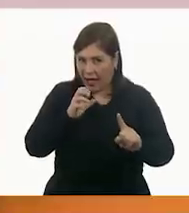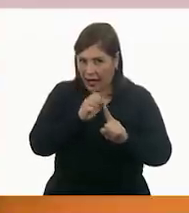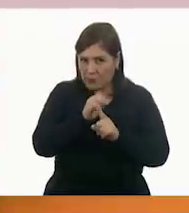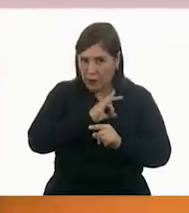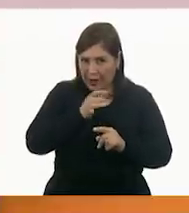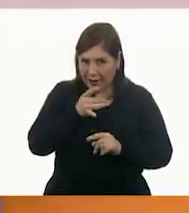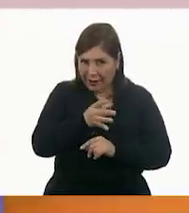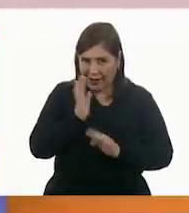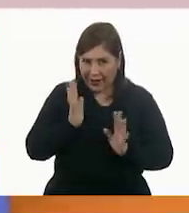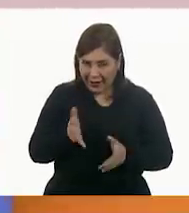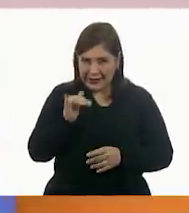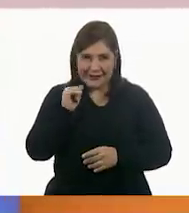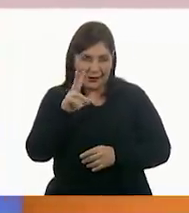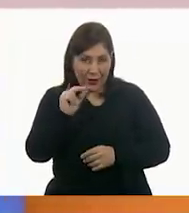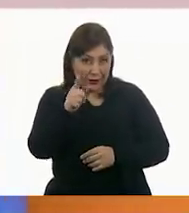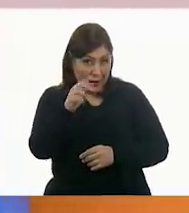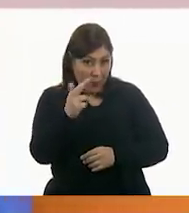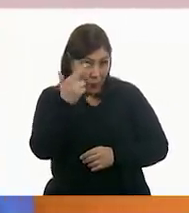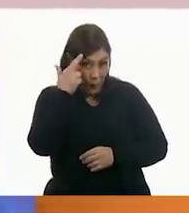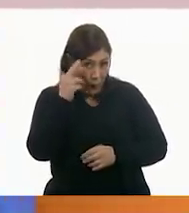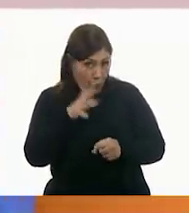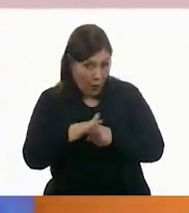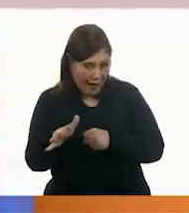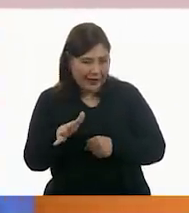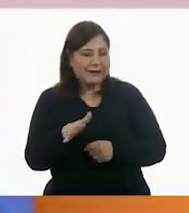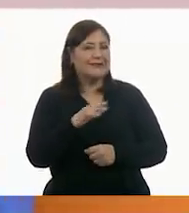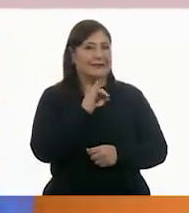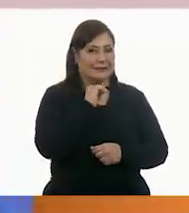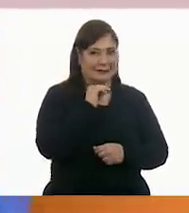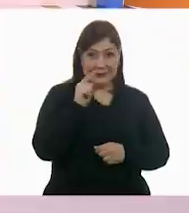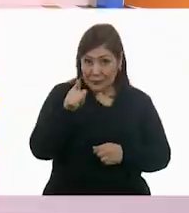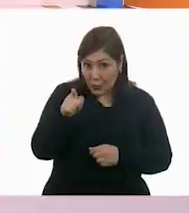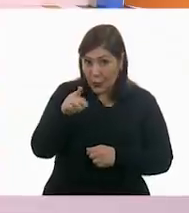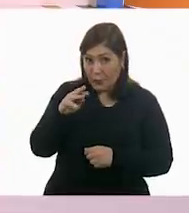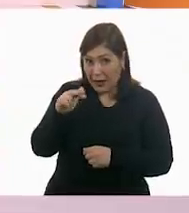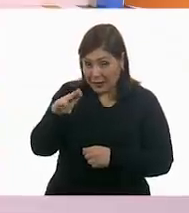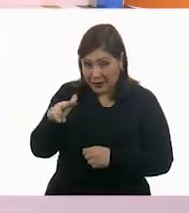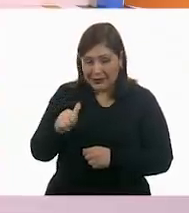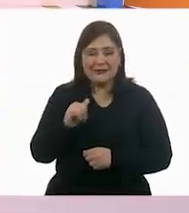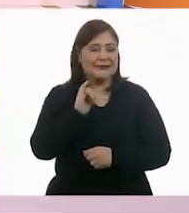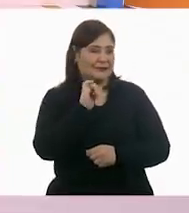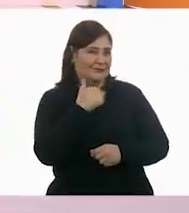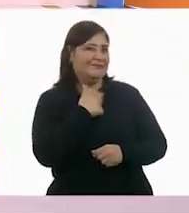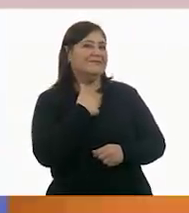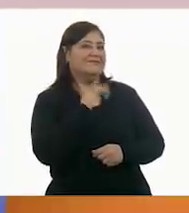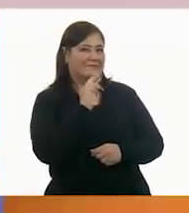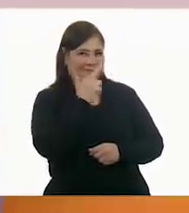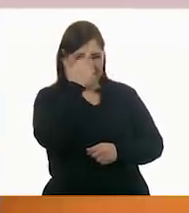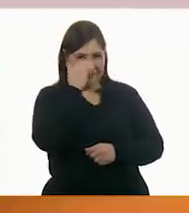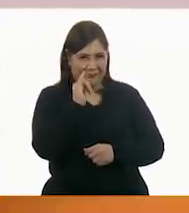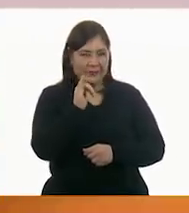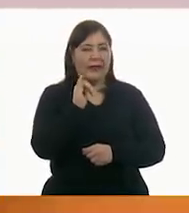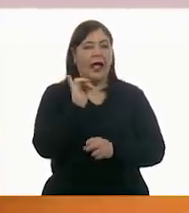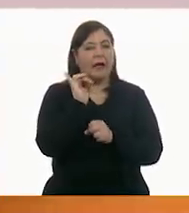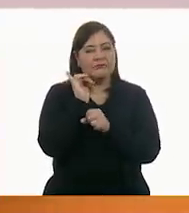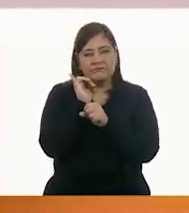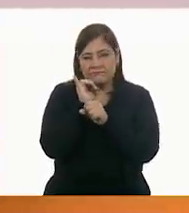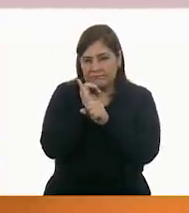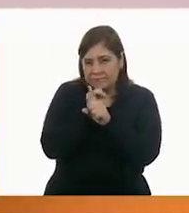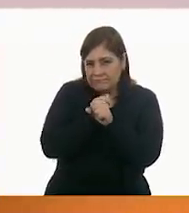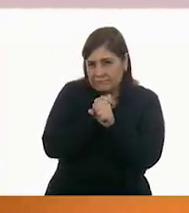acuerdas cuál fue? ¿Te acuerdas tú, Mariana? Oh, sí. Oh, ok, sí es cierto, era de